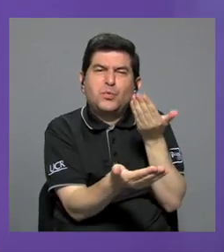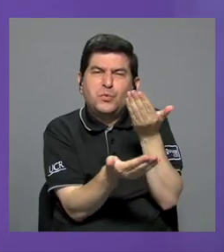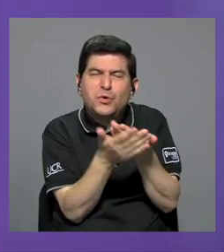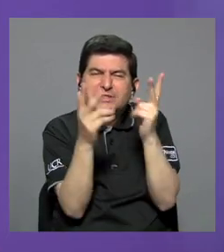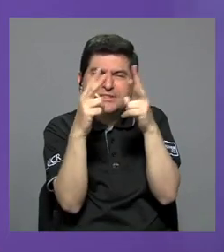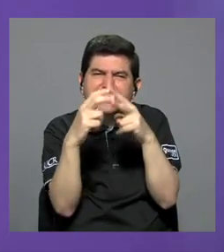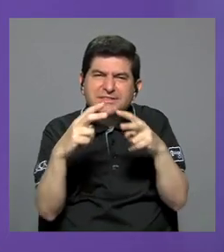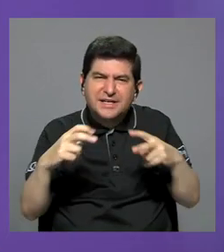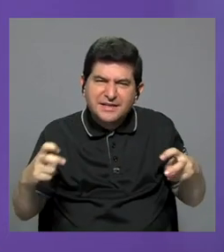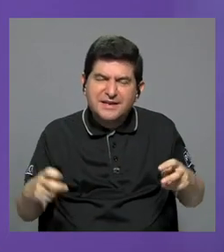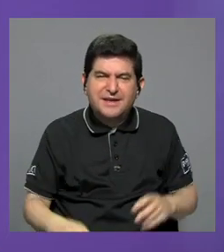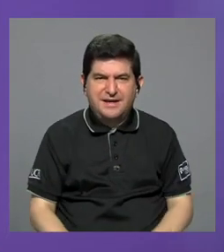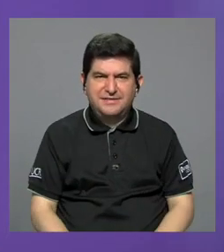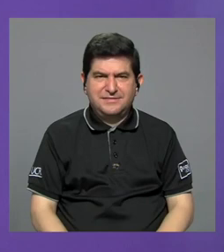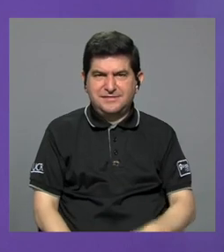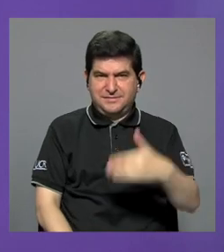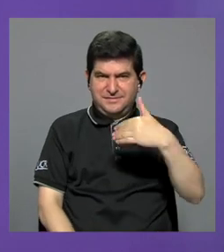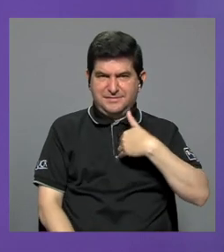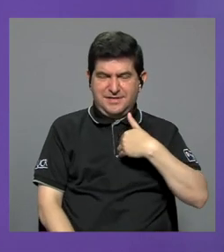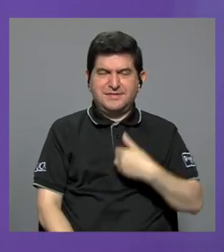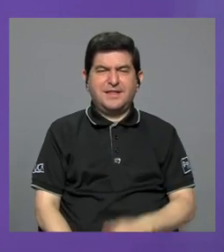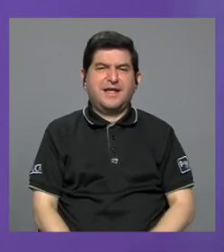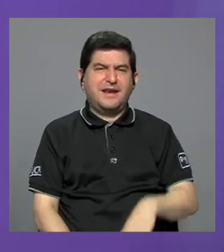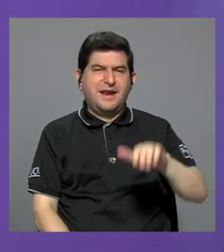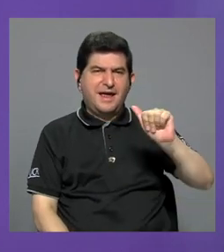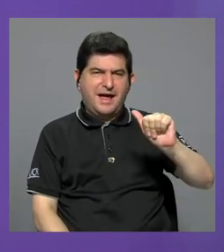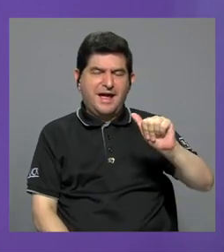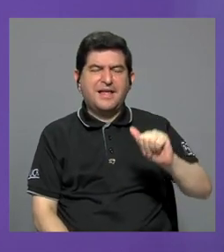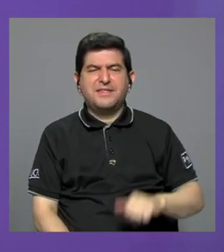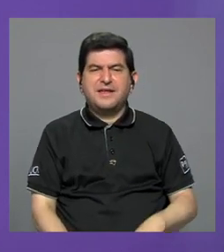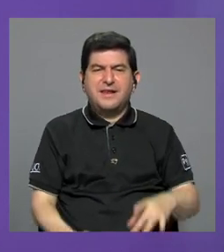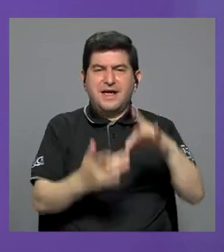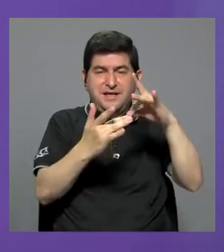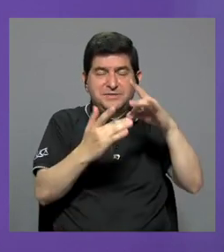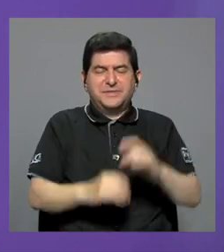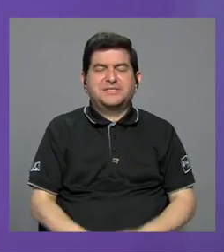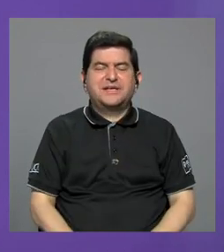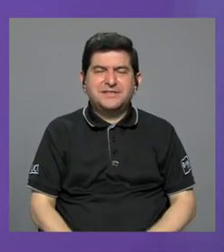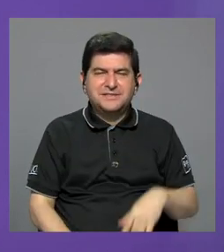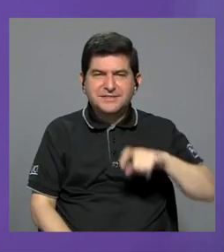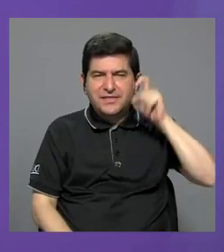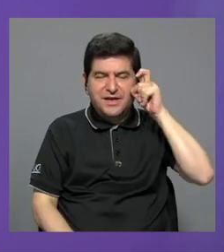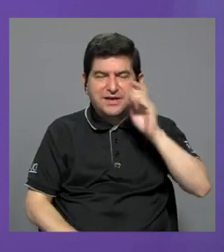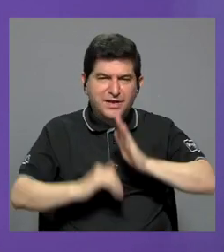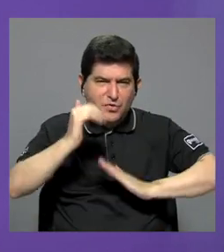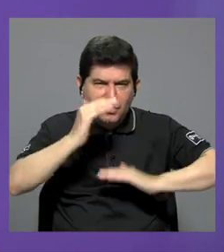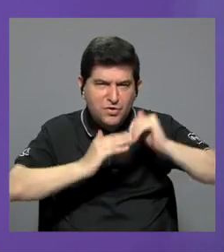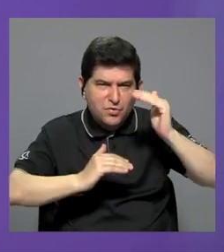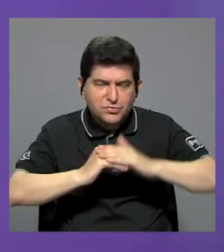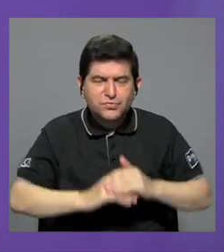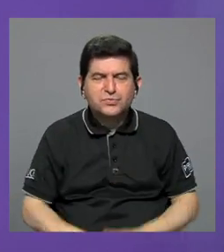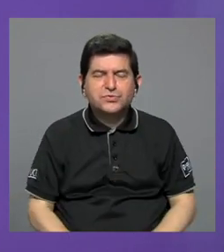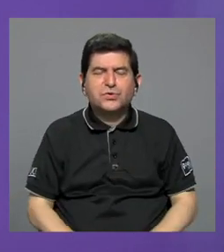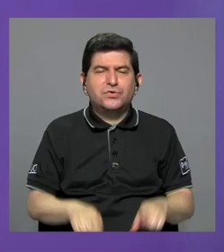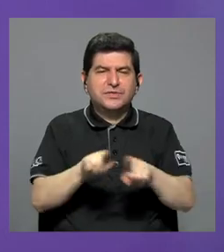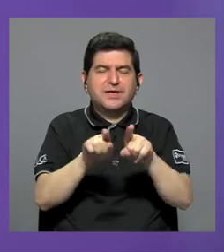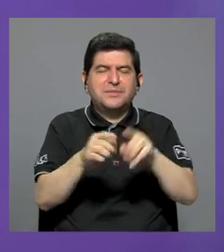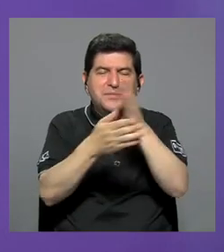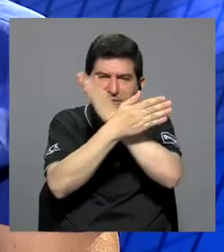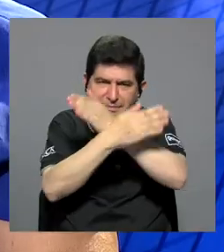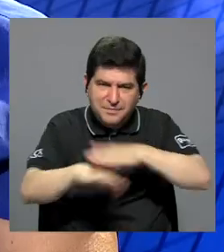de análisis que propone Adilia como especialista de género y constructora también de género en la construcción de